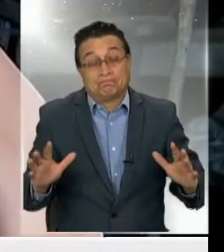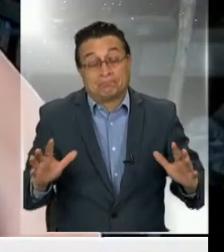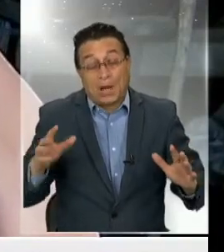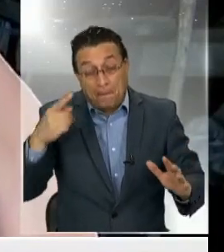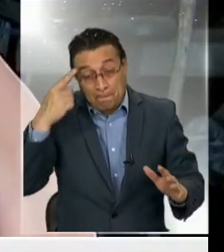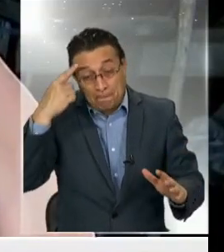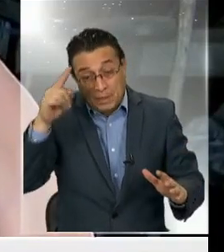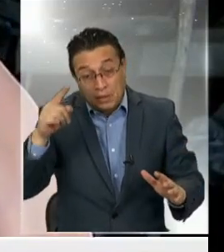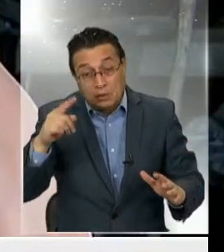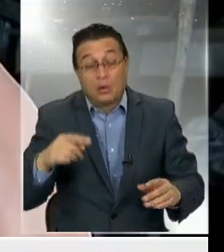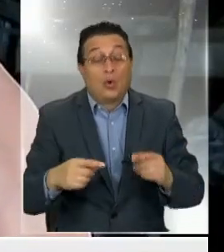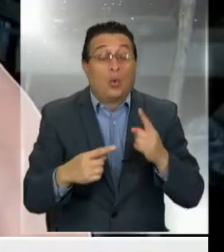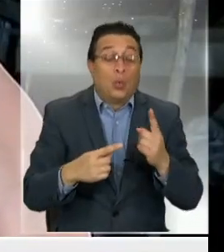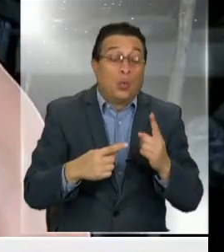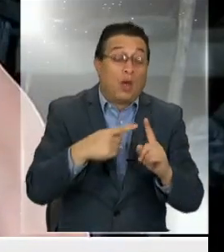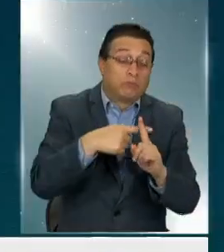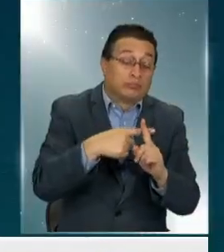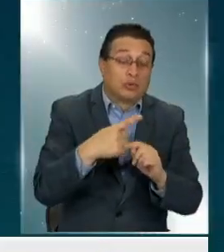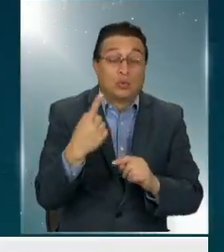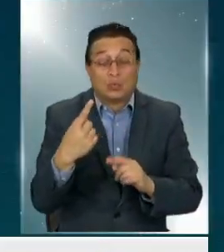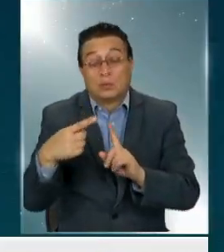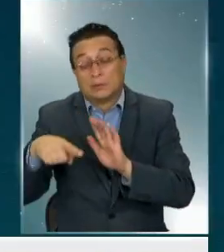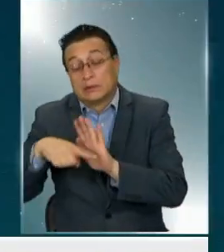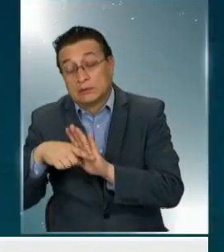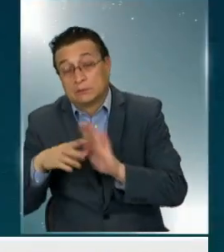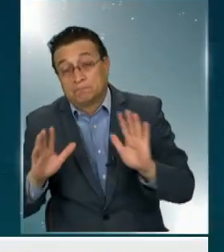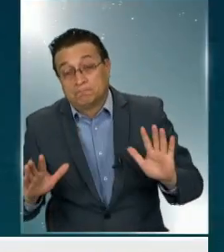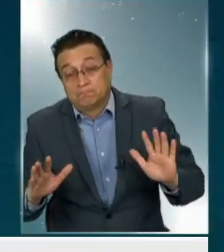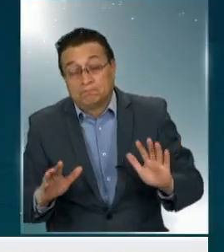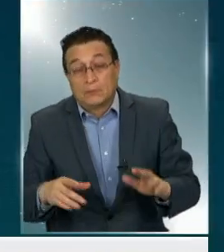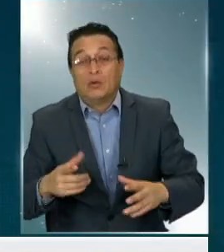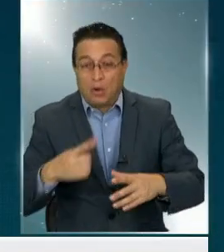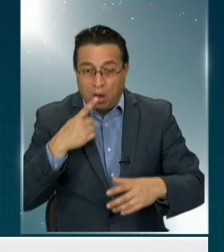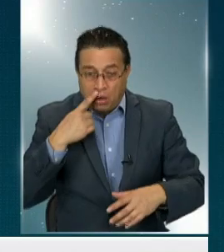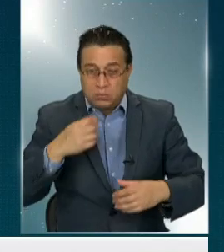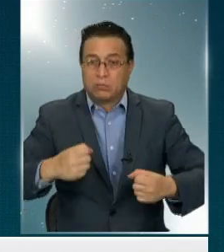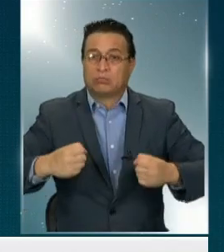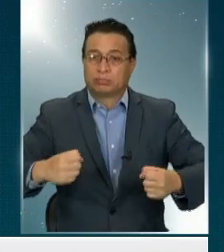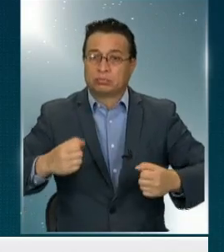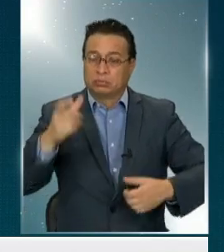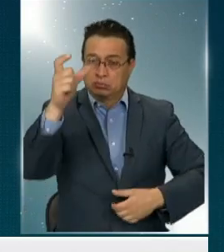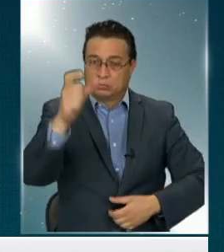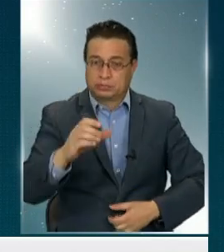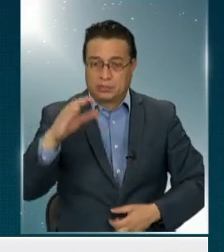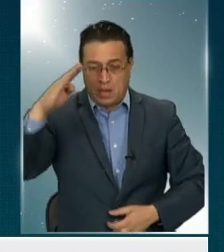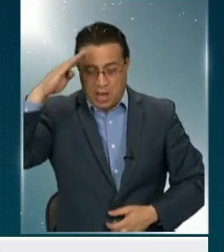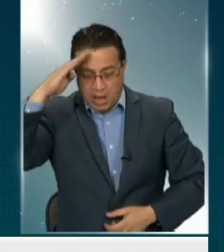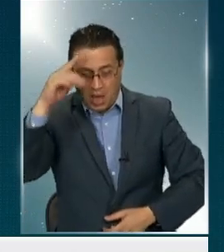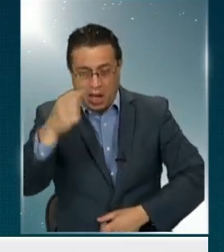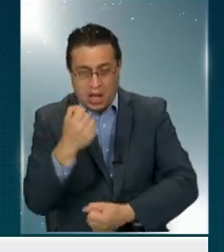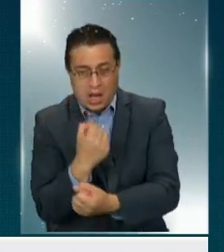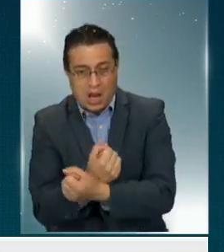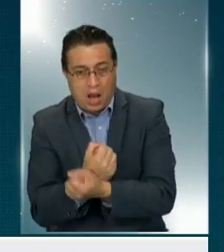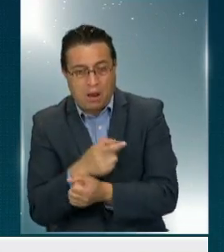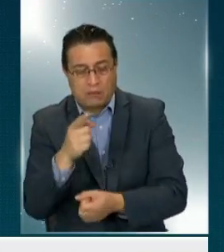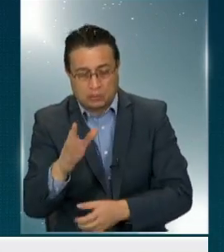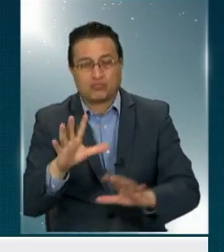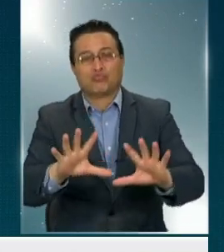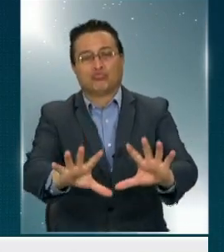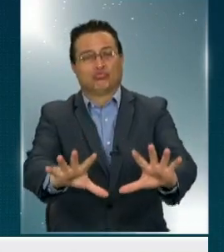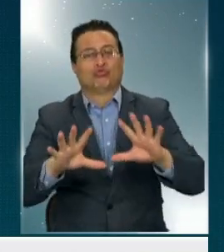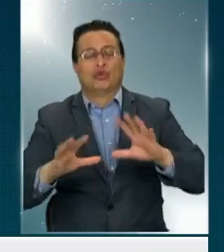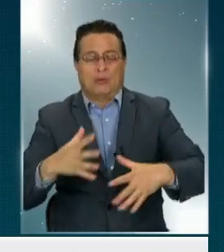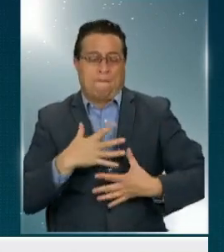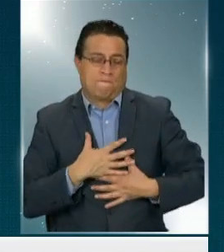Pero bueno, de una mala viene una buena. Un actuar heroico que deja al cabo primero Daniel Carrasco como un ejemplo de la